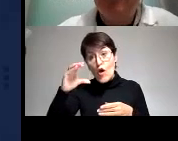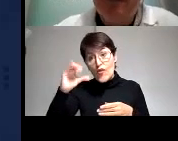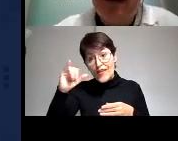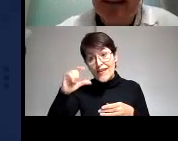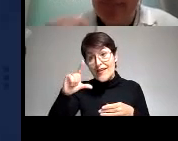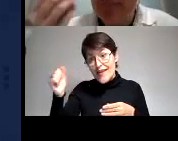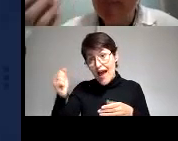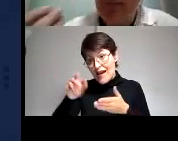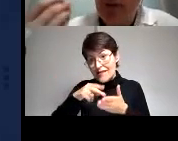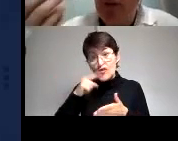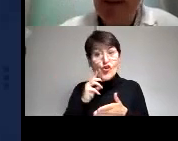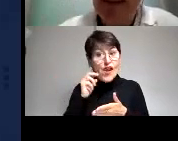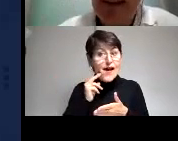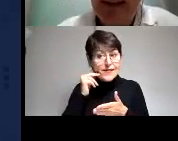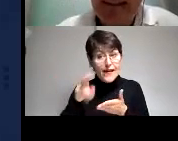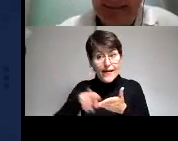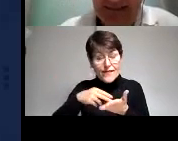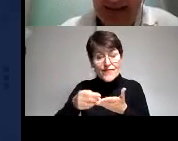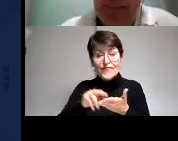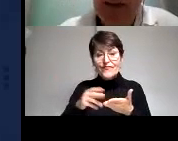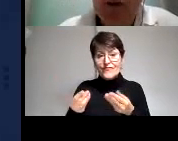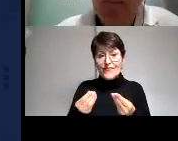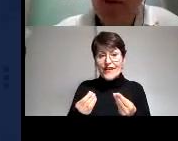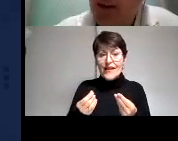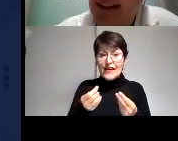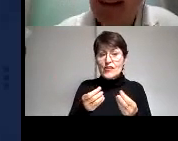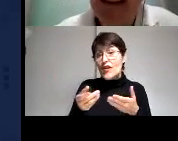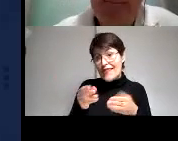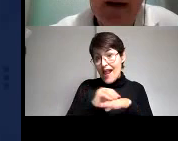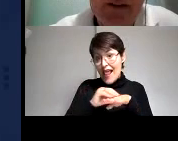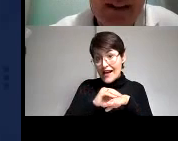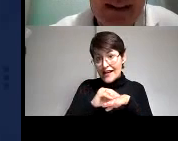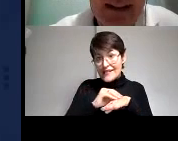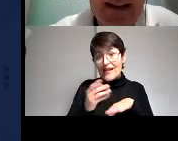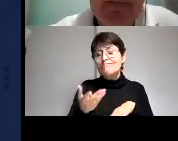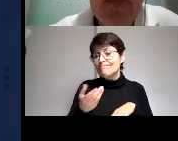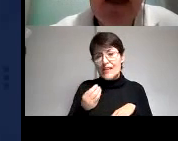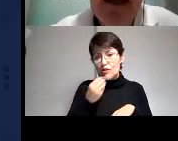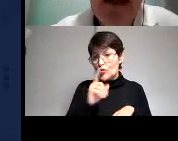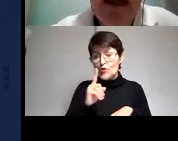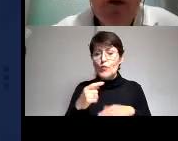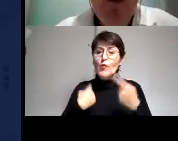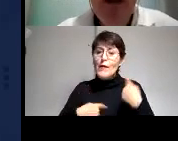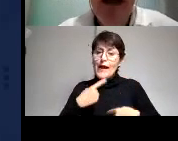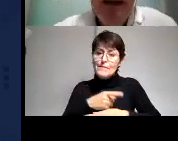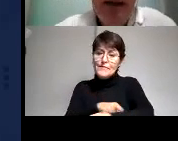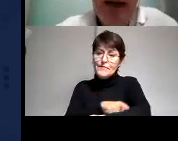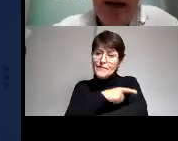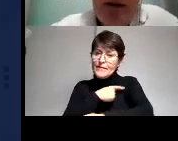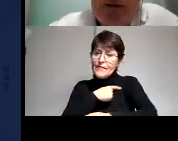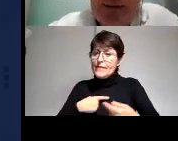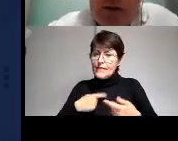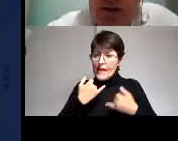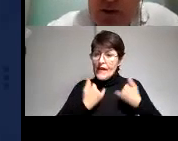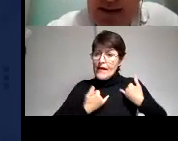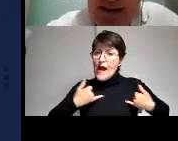consistencia visualmente tan apetitosa, pero que es tan dañina para nuestras arterias. Y luego hay